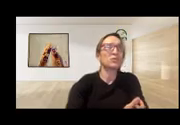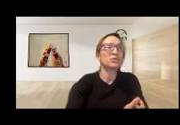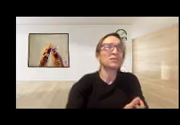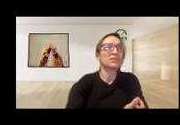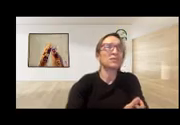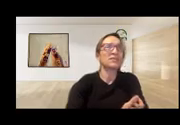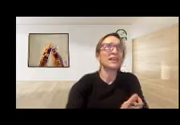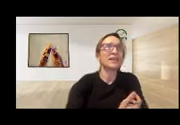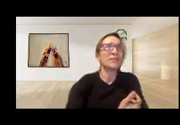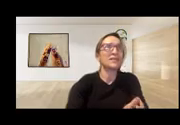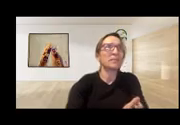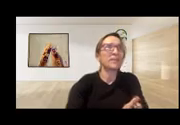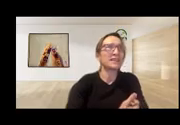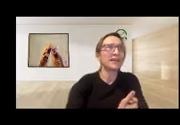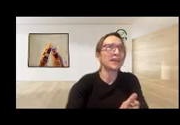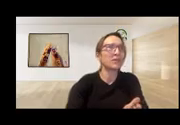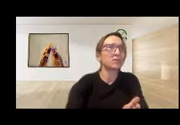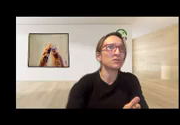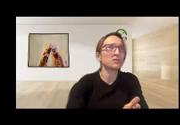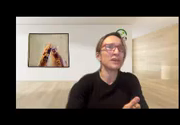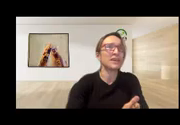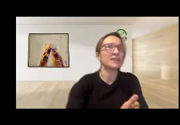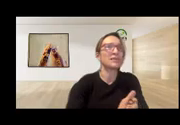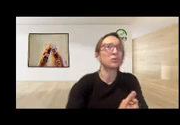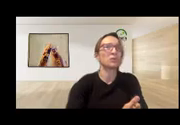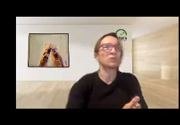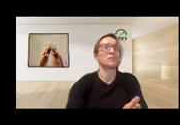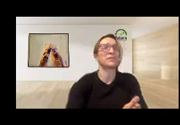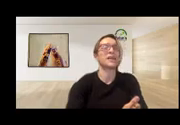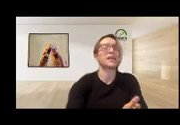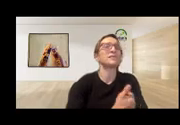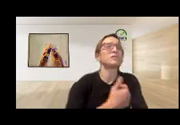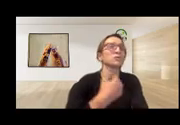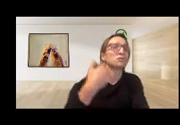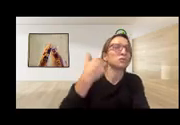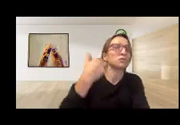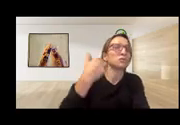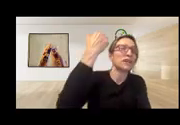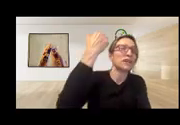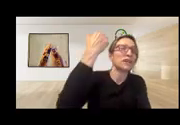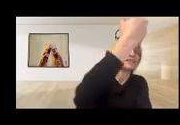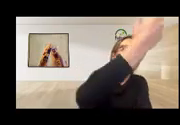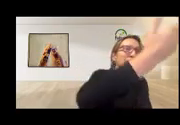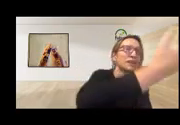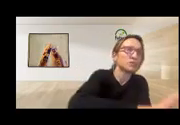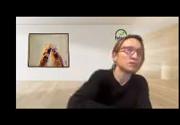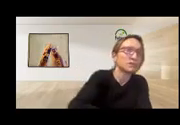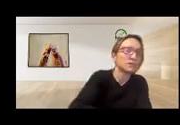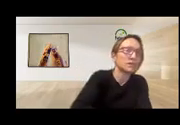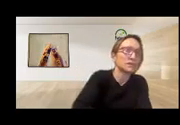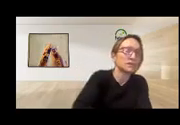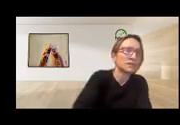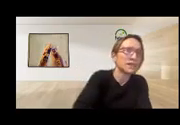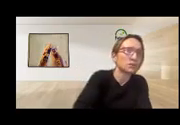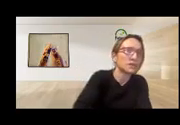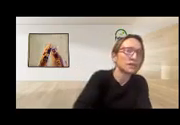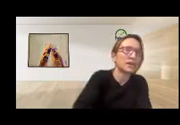que somos nada más pasajeros en este mundo, que antes de nosotros